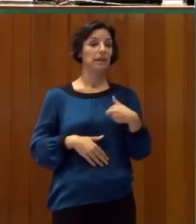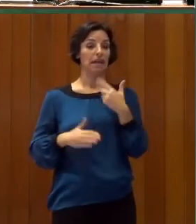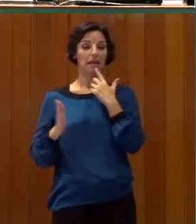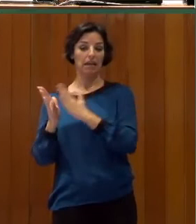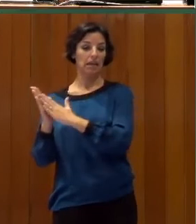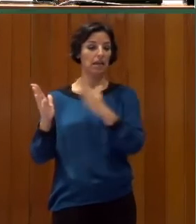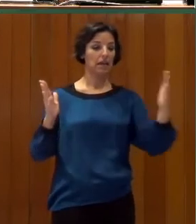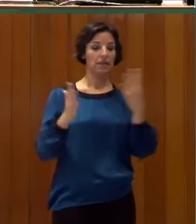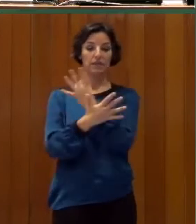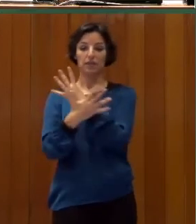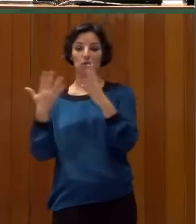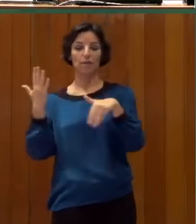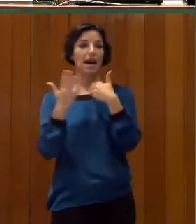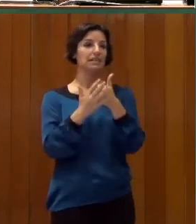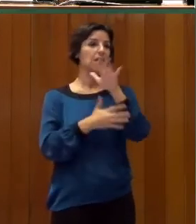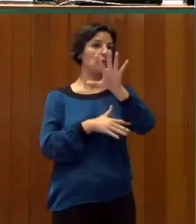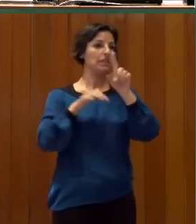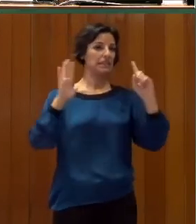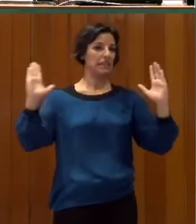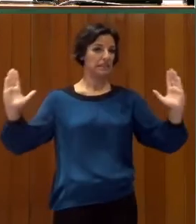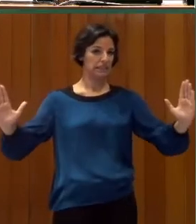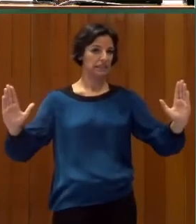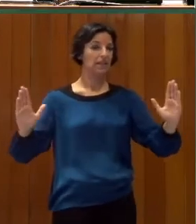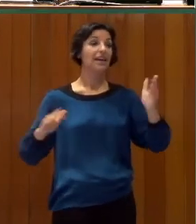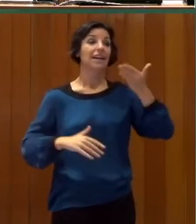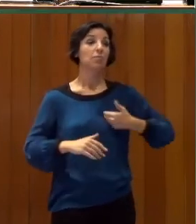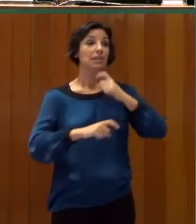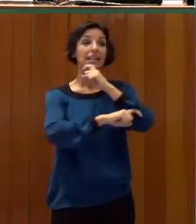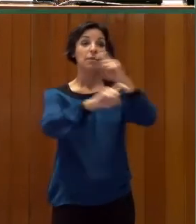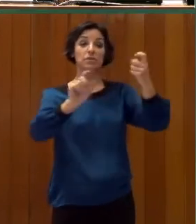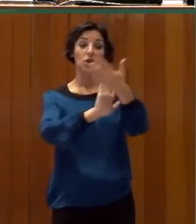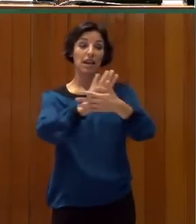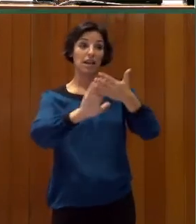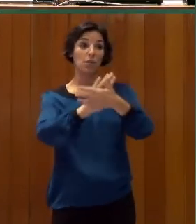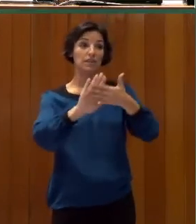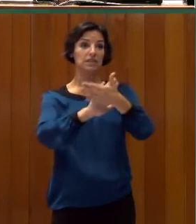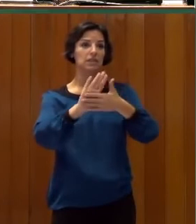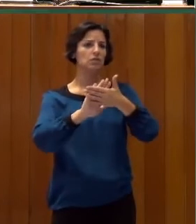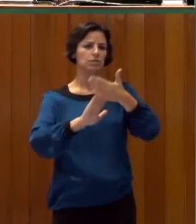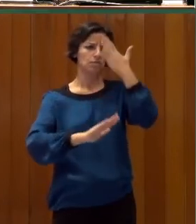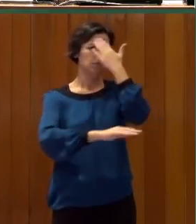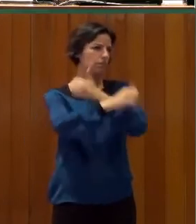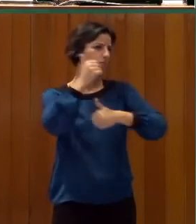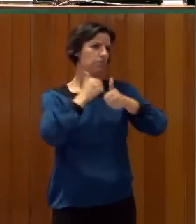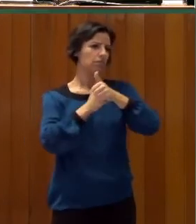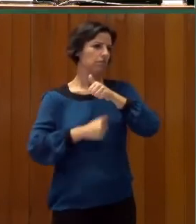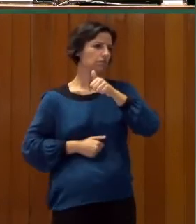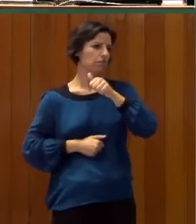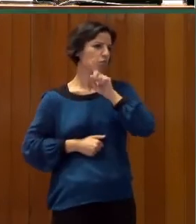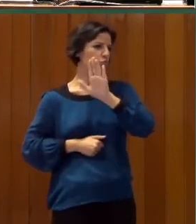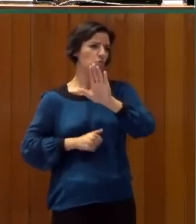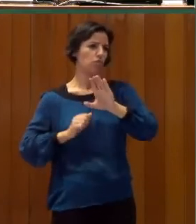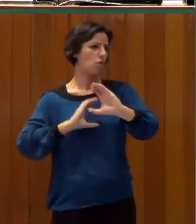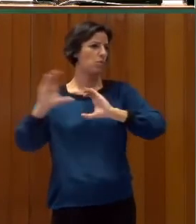y 56 años. Es importante que diga que la lengua de signos es su principal canal de